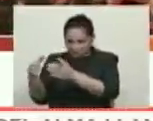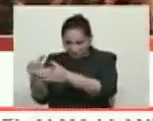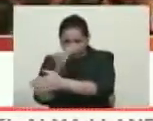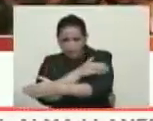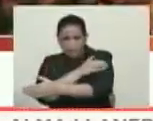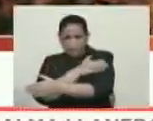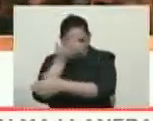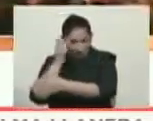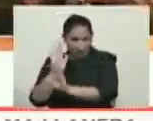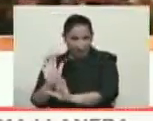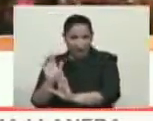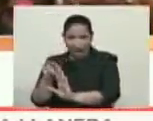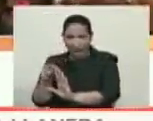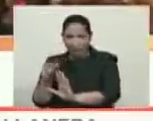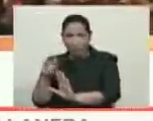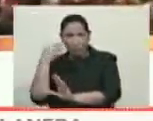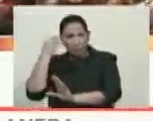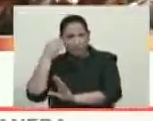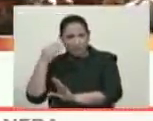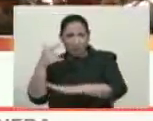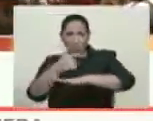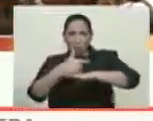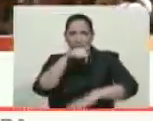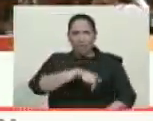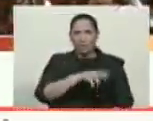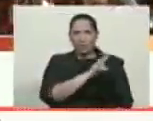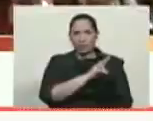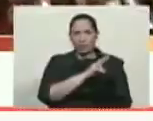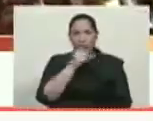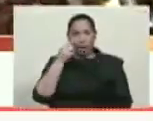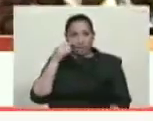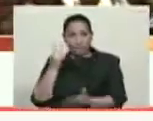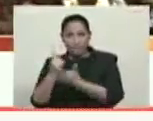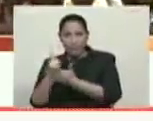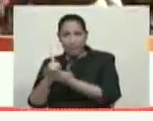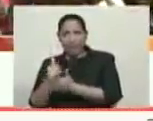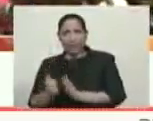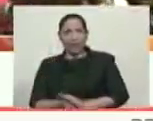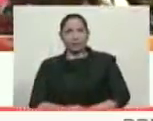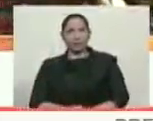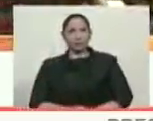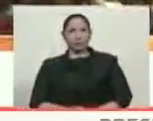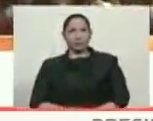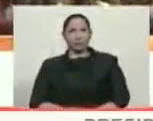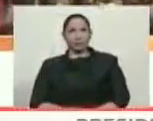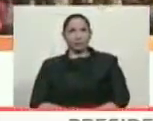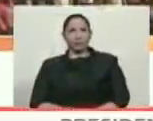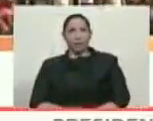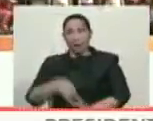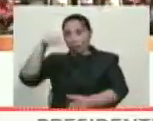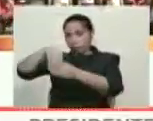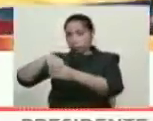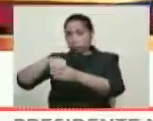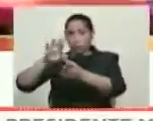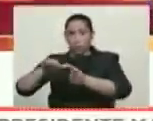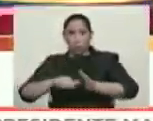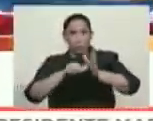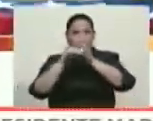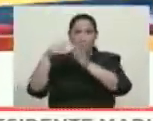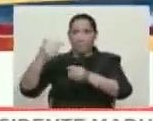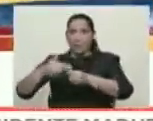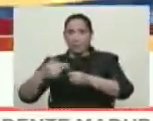ellos van a gobernar. Miren lo que pasó en Irak. Se metieron por su petróleo,